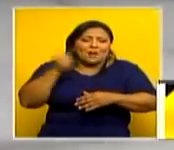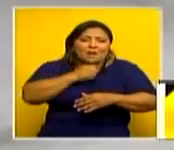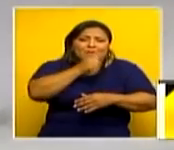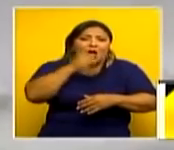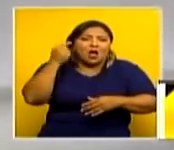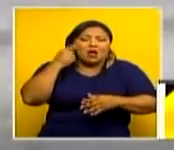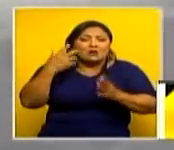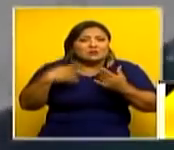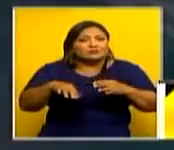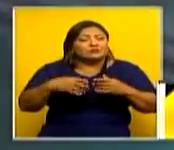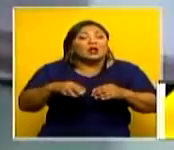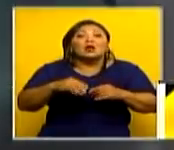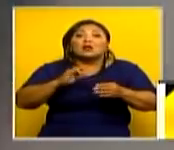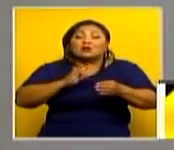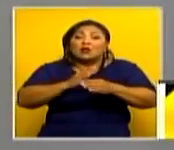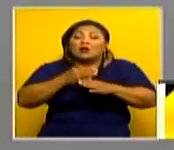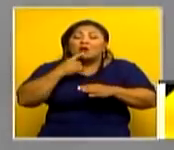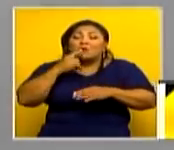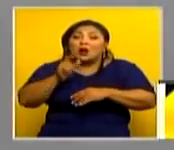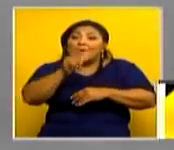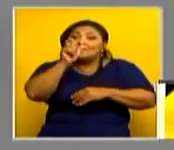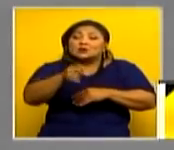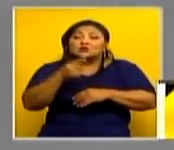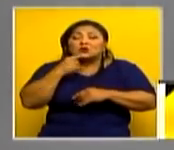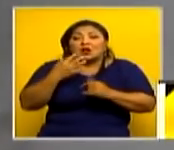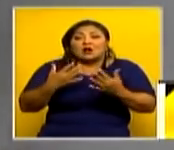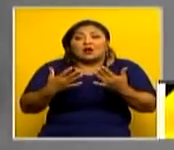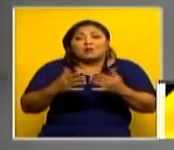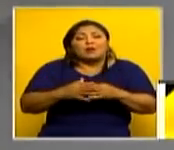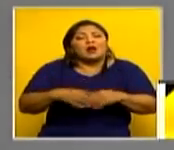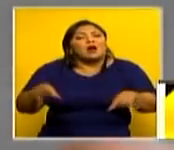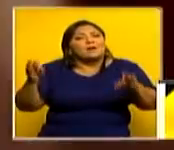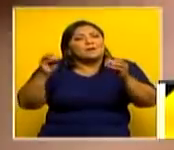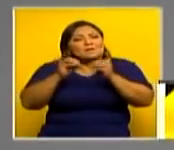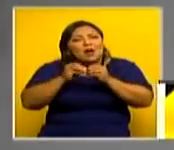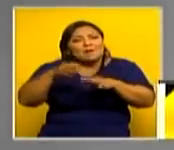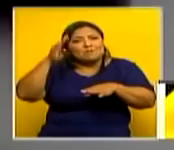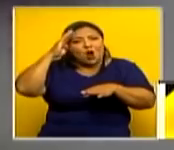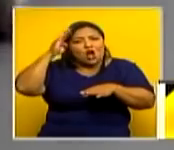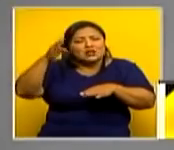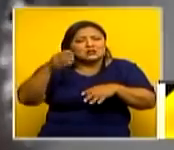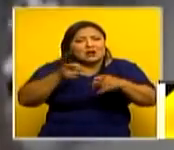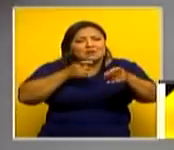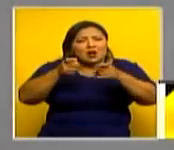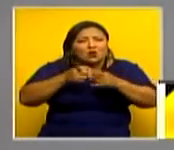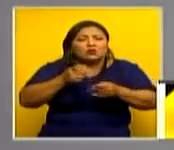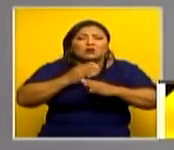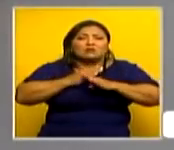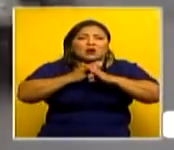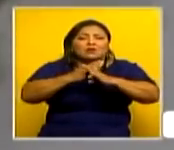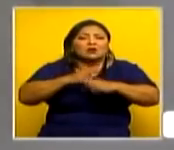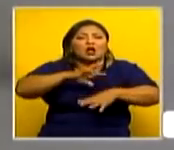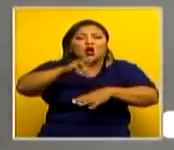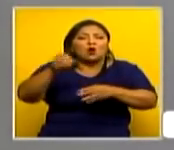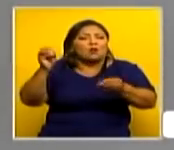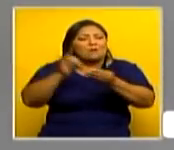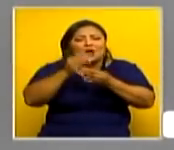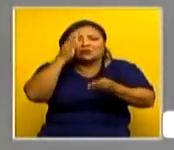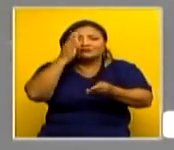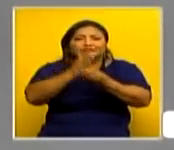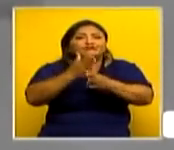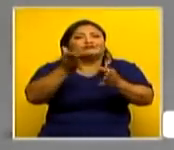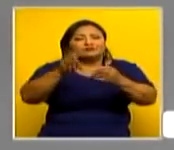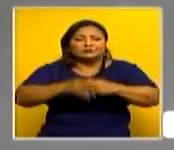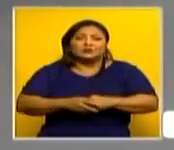causaron. Tras lo ocurrido, lo que los moradores esperan es mayor presencia policial para evitar más actos delictivos como este.